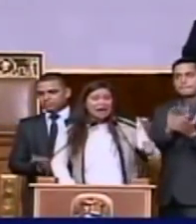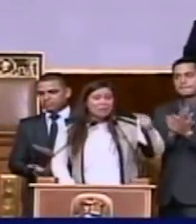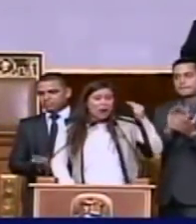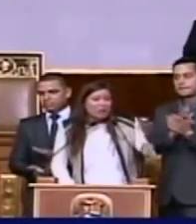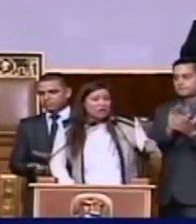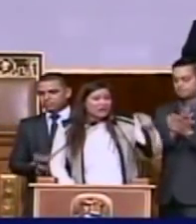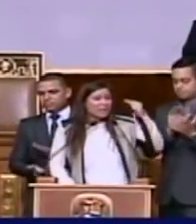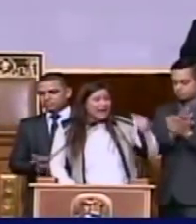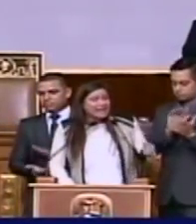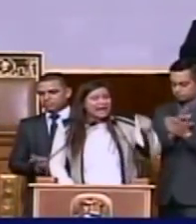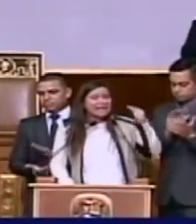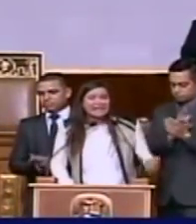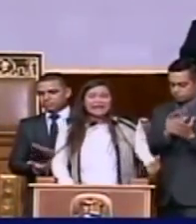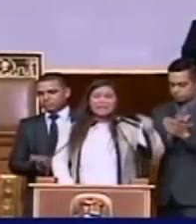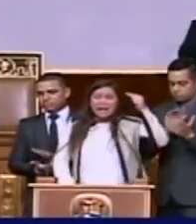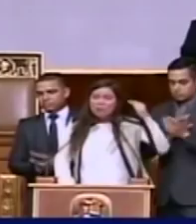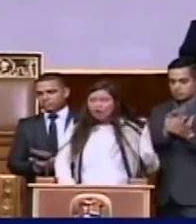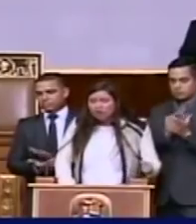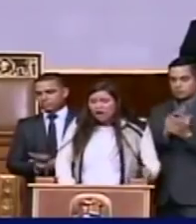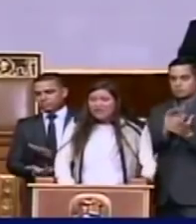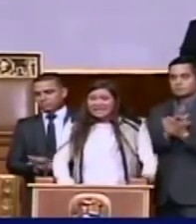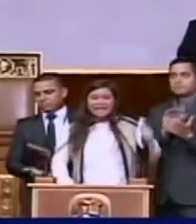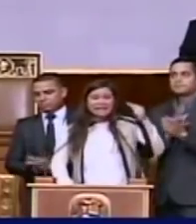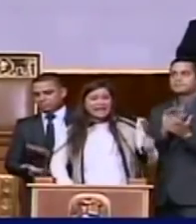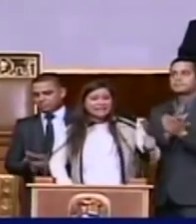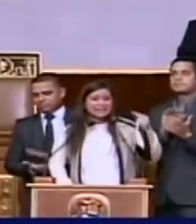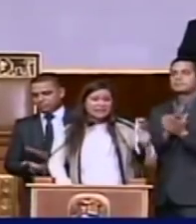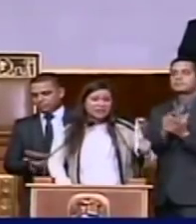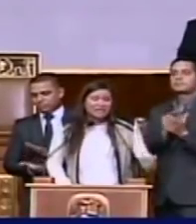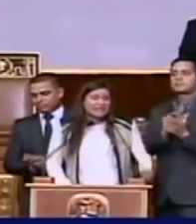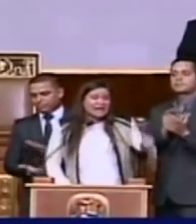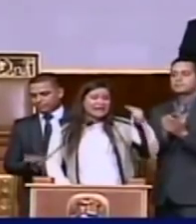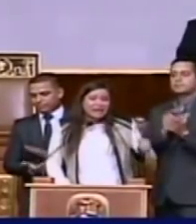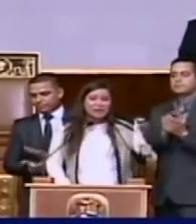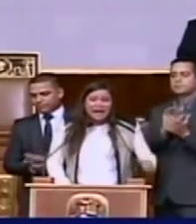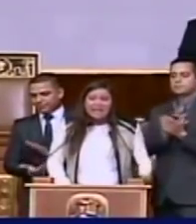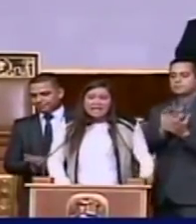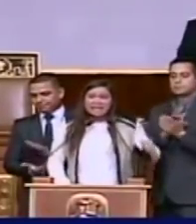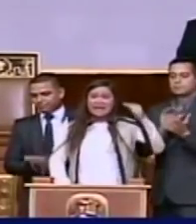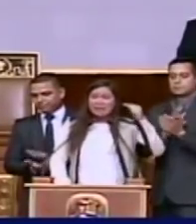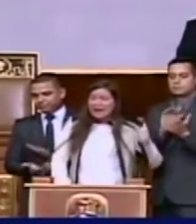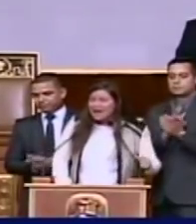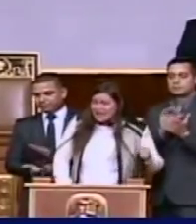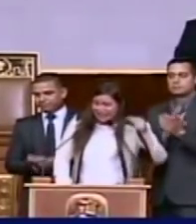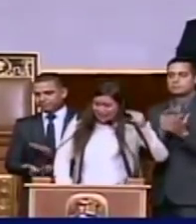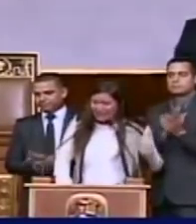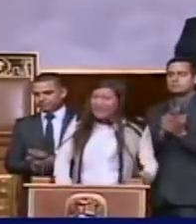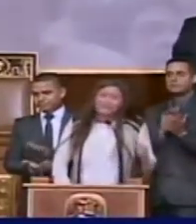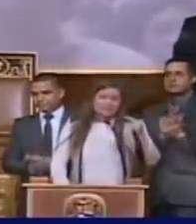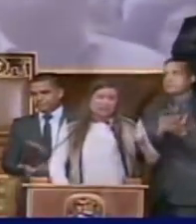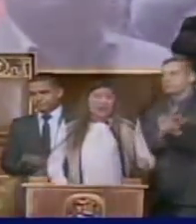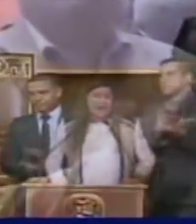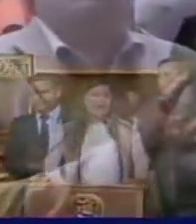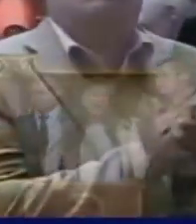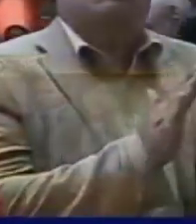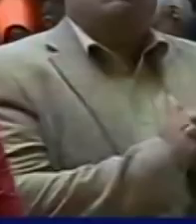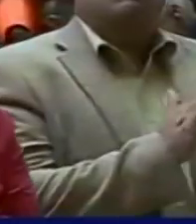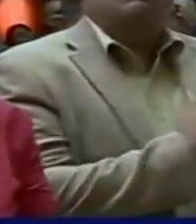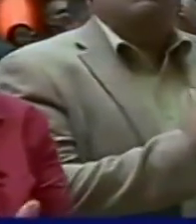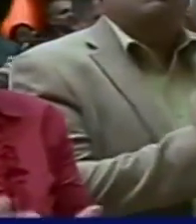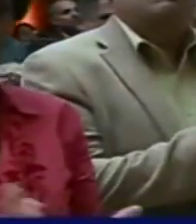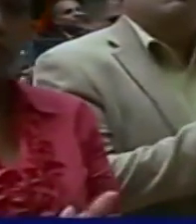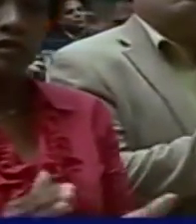en cada pueblo de América Latina y del mundo que esté decidido a ser libre, independiente y